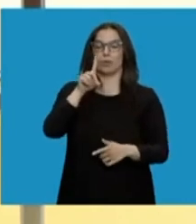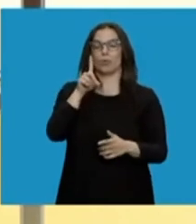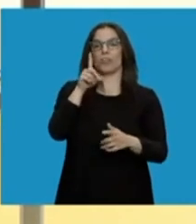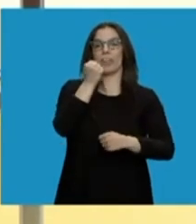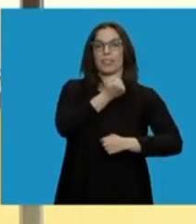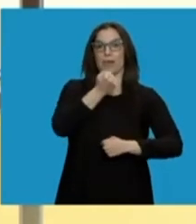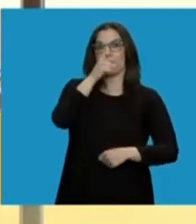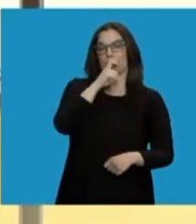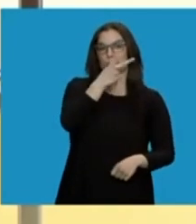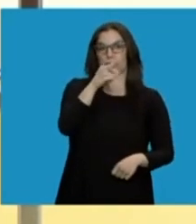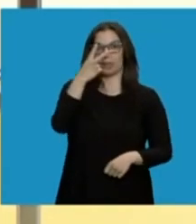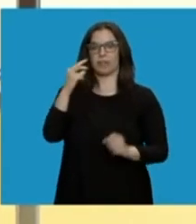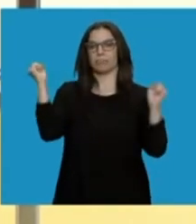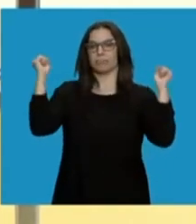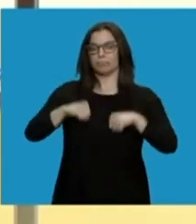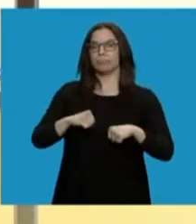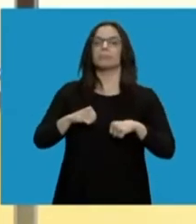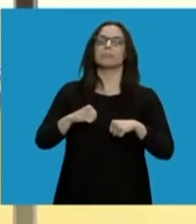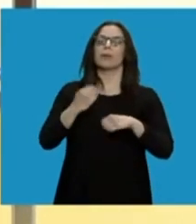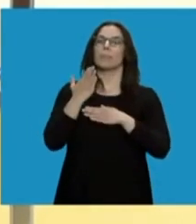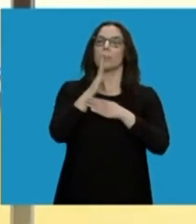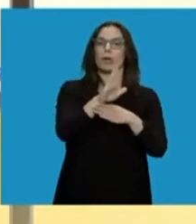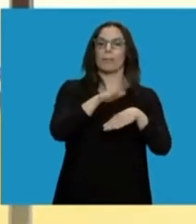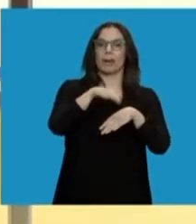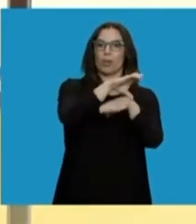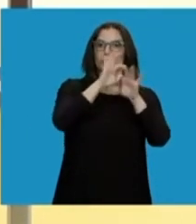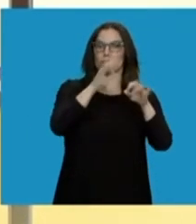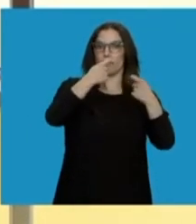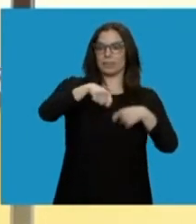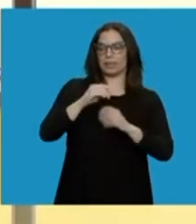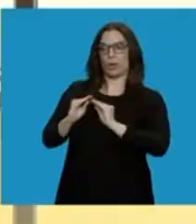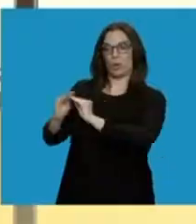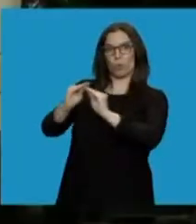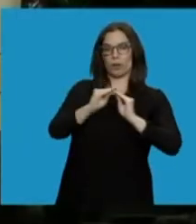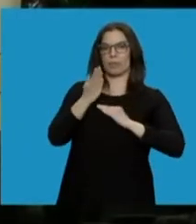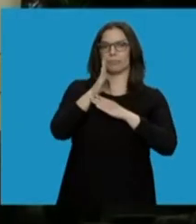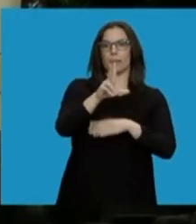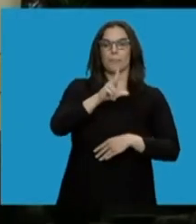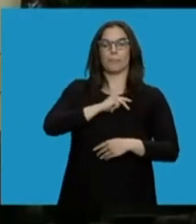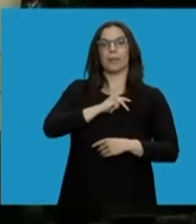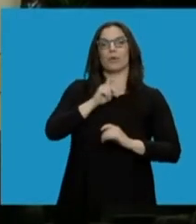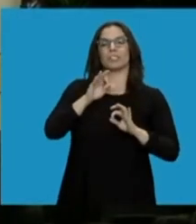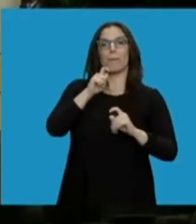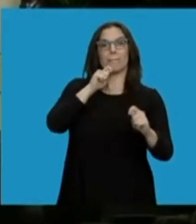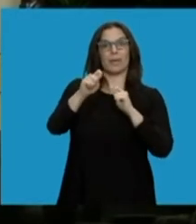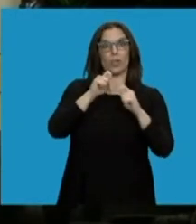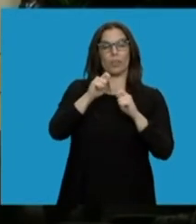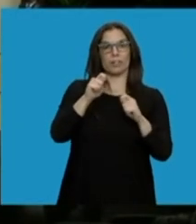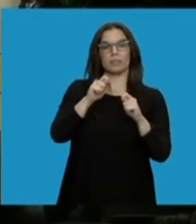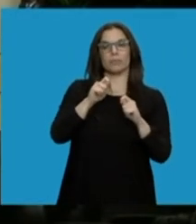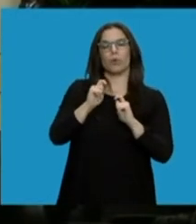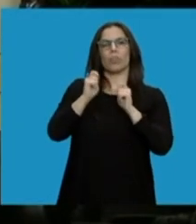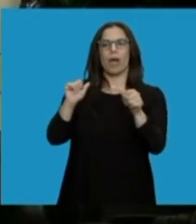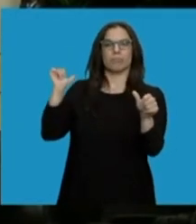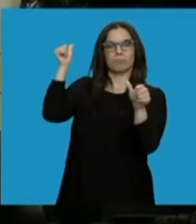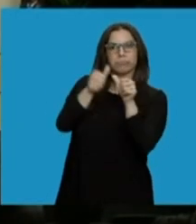2020, acuerda proponer al consejero de la Presidencia por unanimidad la concesión del Premio de Periodismo Francisco de Cosío a la